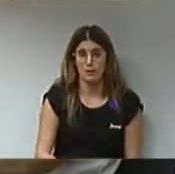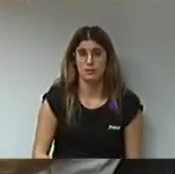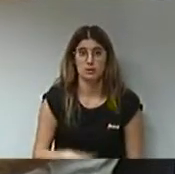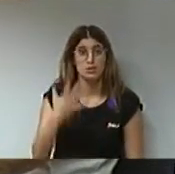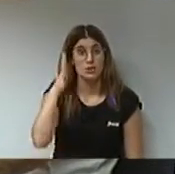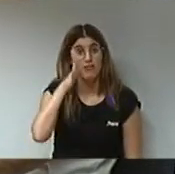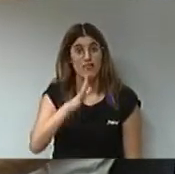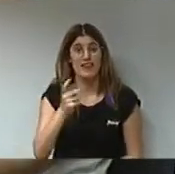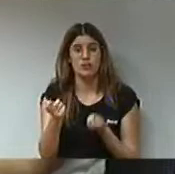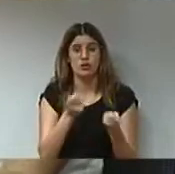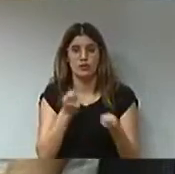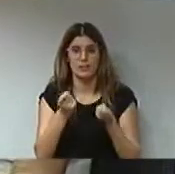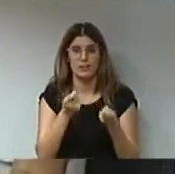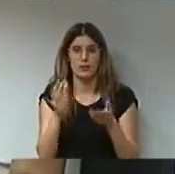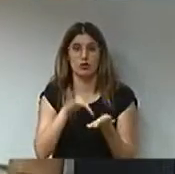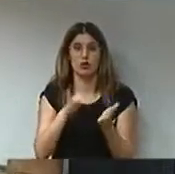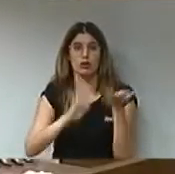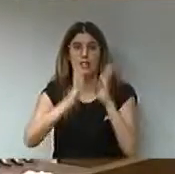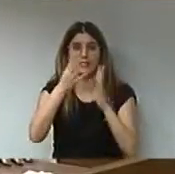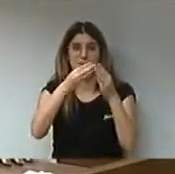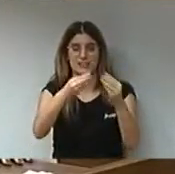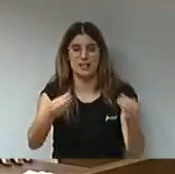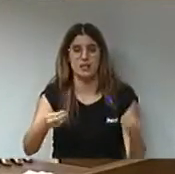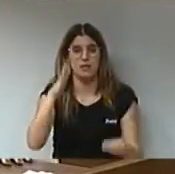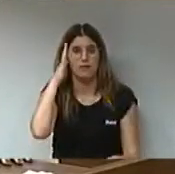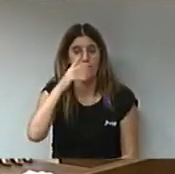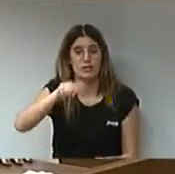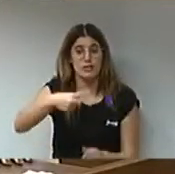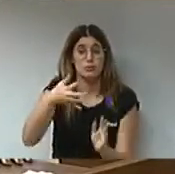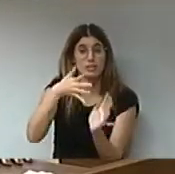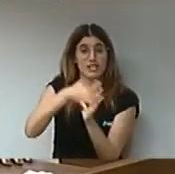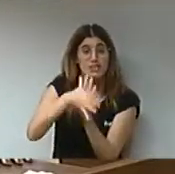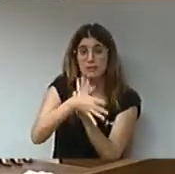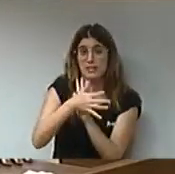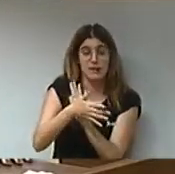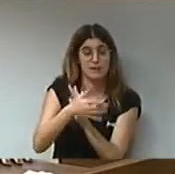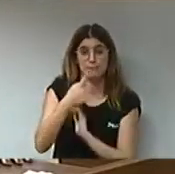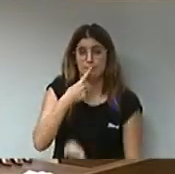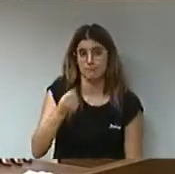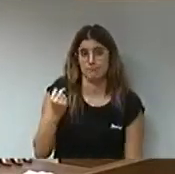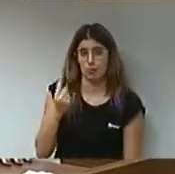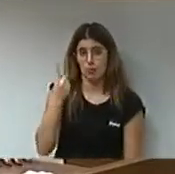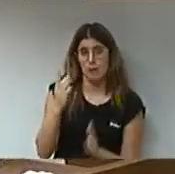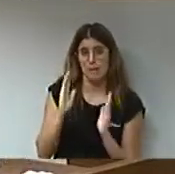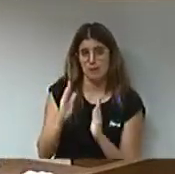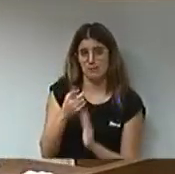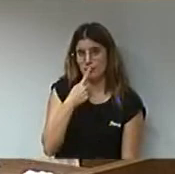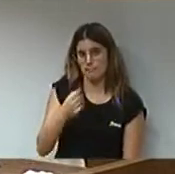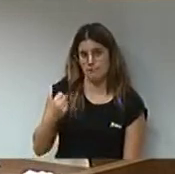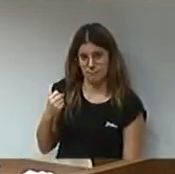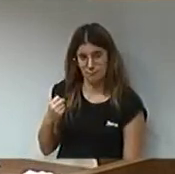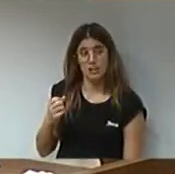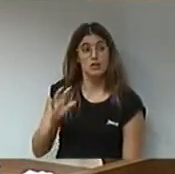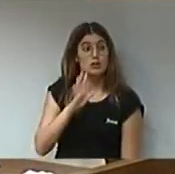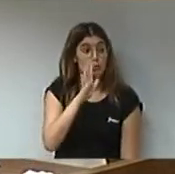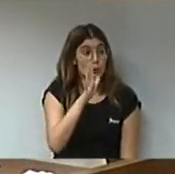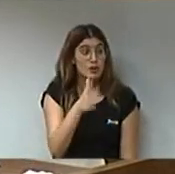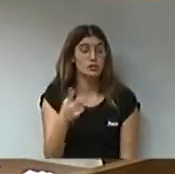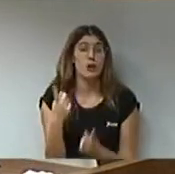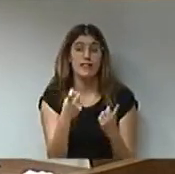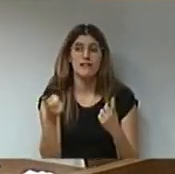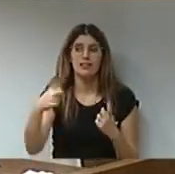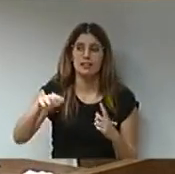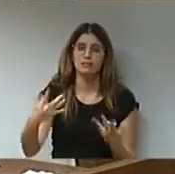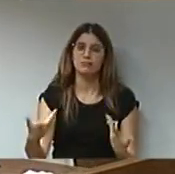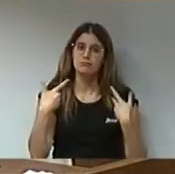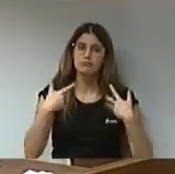en coordinación durante la extinción y cuando lo explicaron no contaron toda la verdad. Y por eso es necesario que se asuman